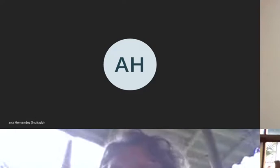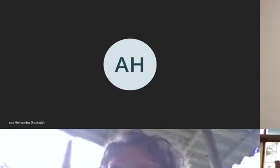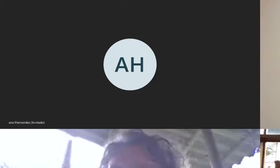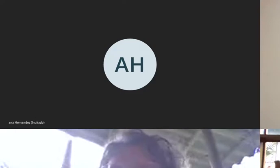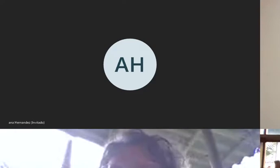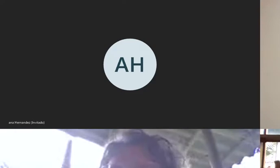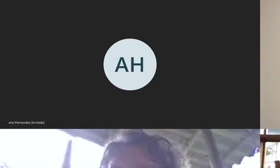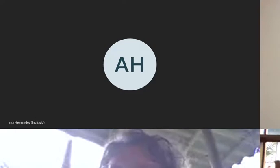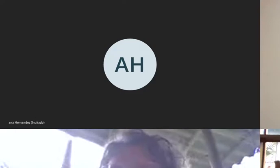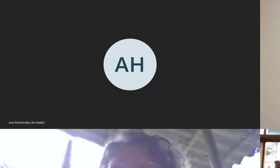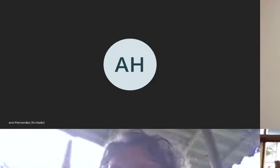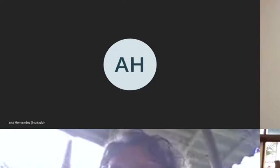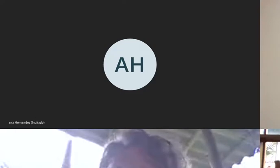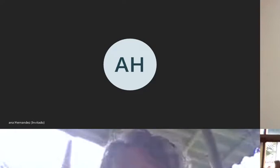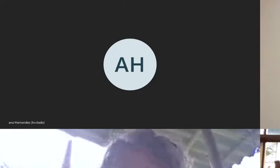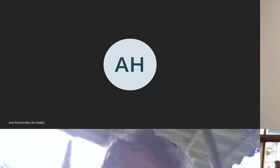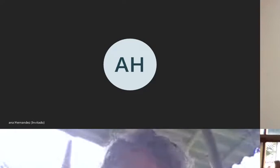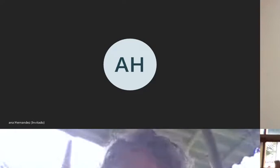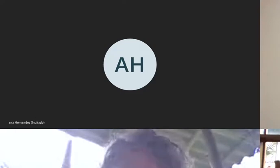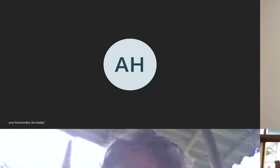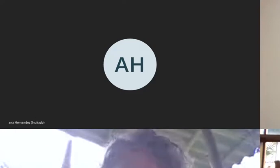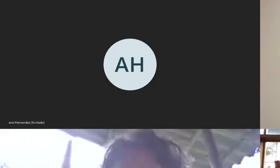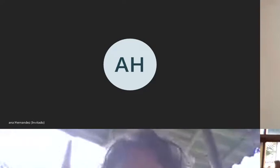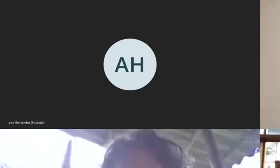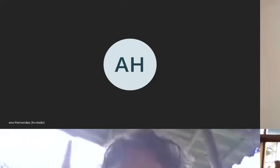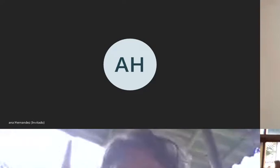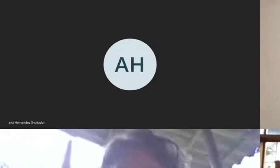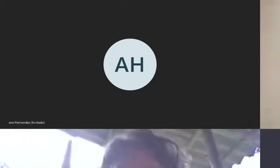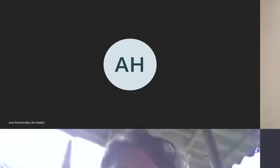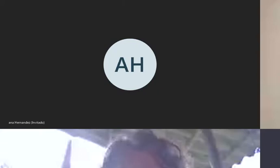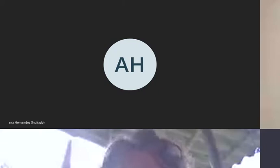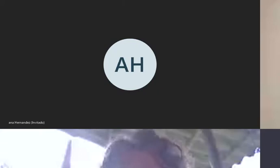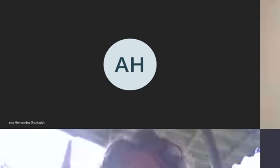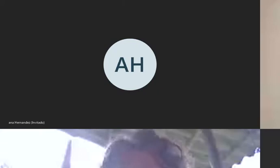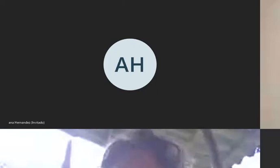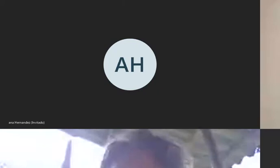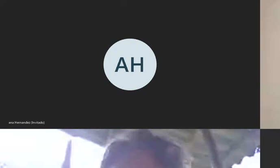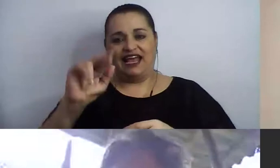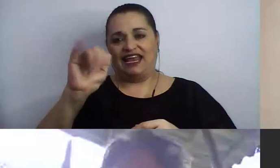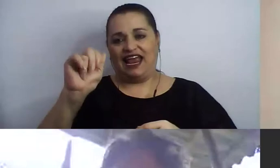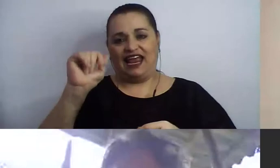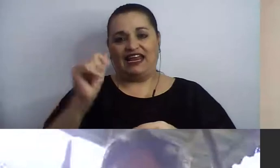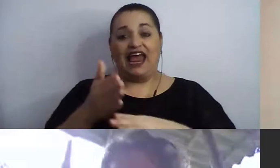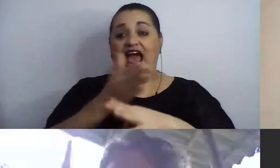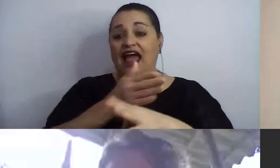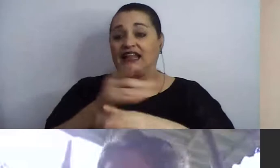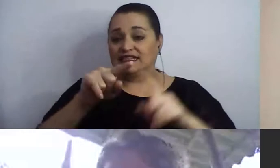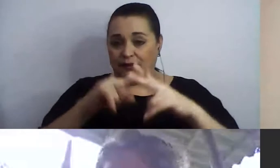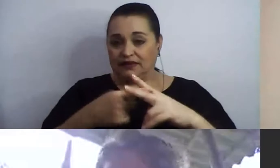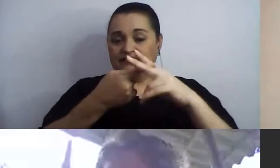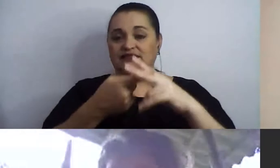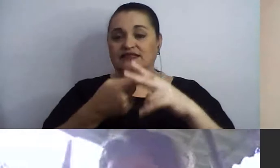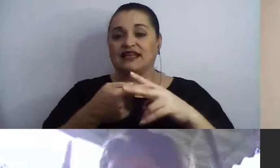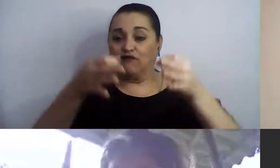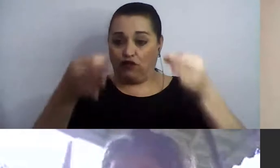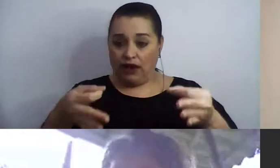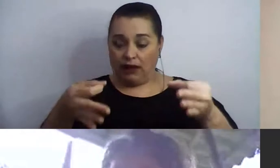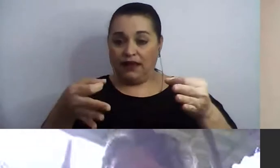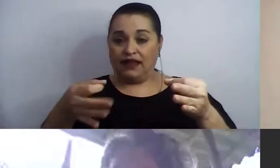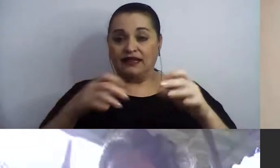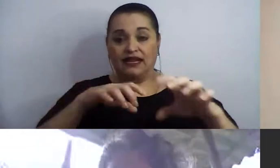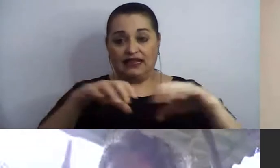y doña Tatiana, le doy la palabra. Muchísimas gracias Arianna. Antes de empezar formalmente la